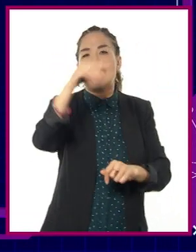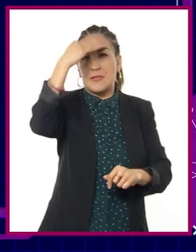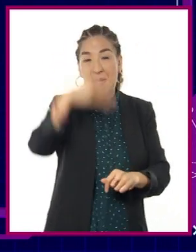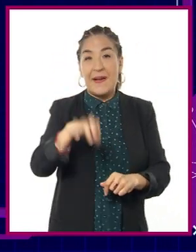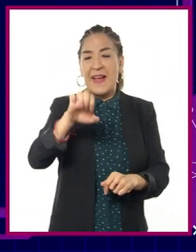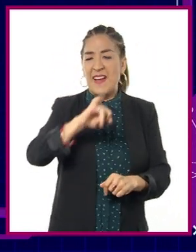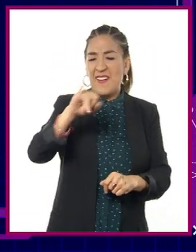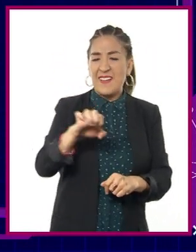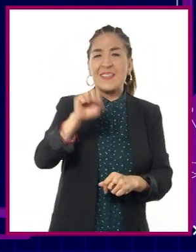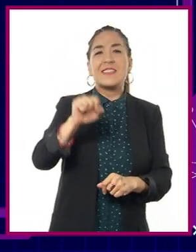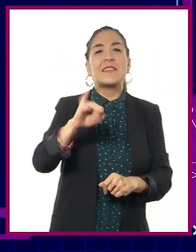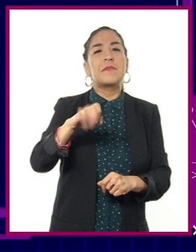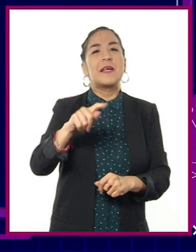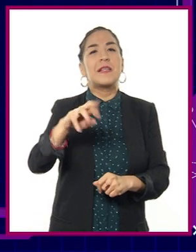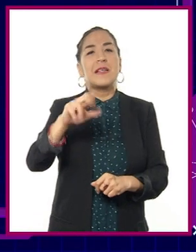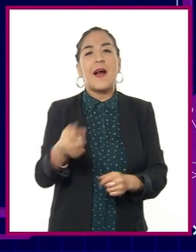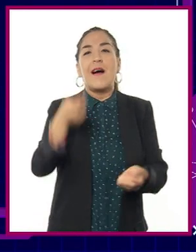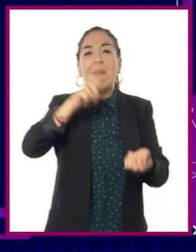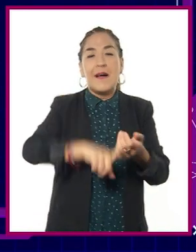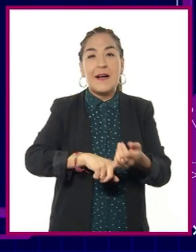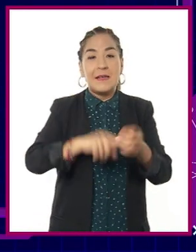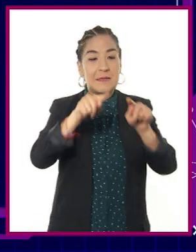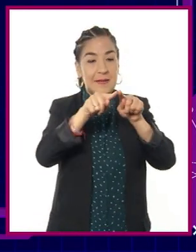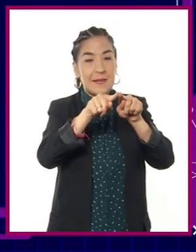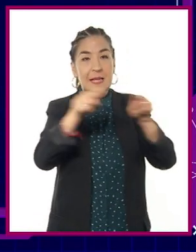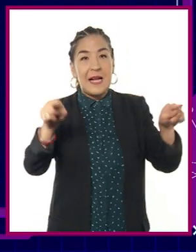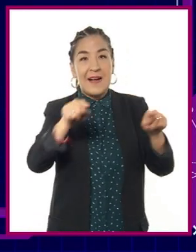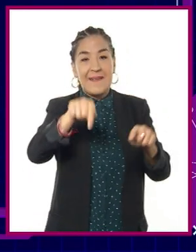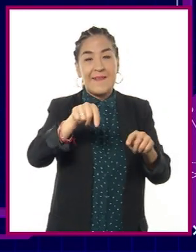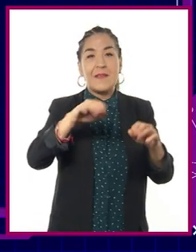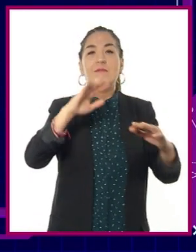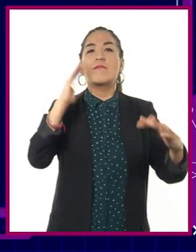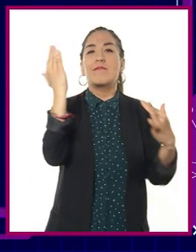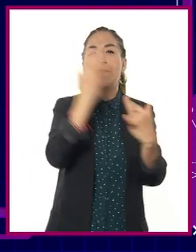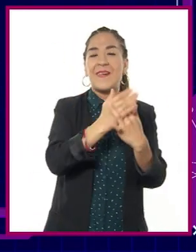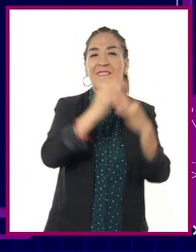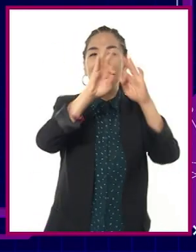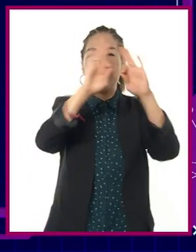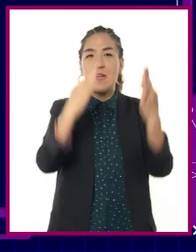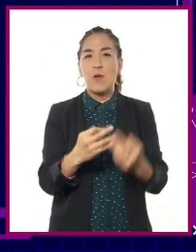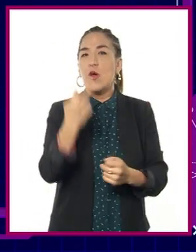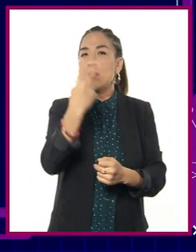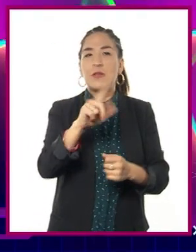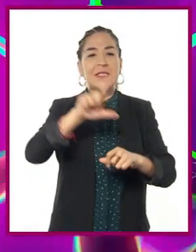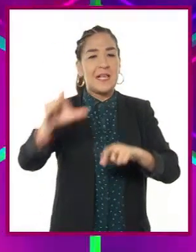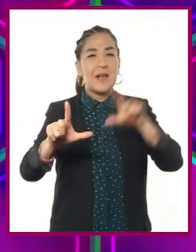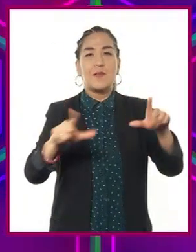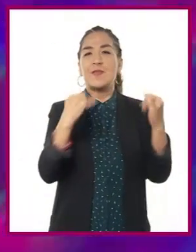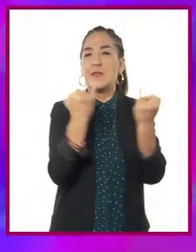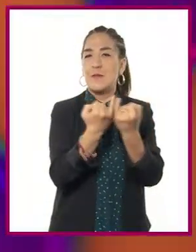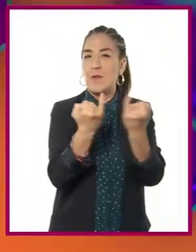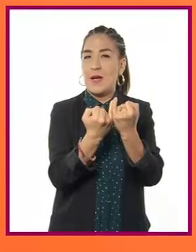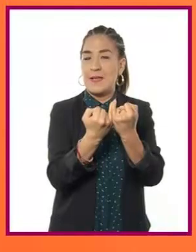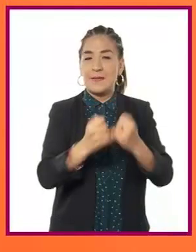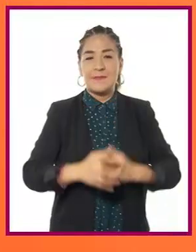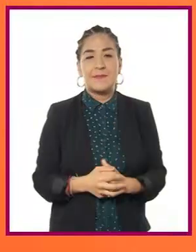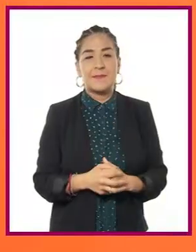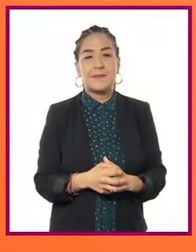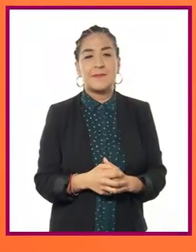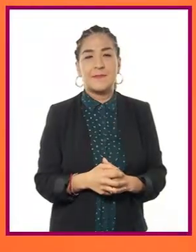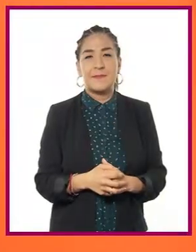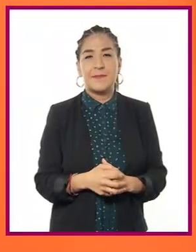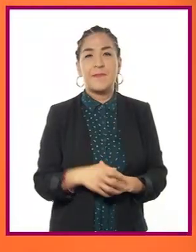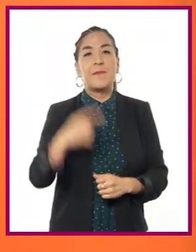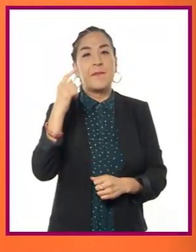de simetría es la línea que divide una figura en dos partes iguales.